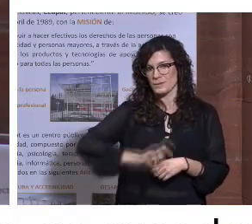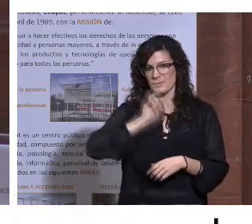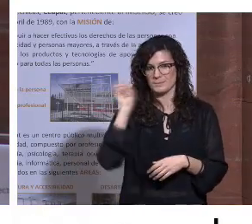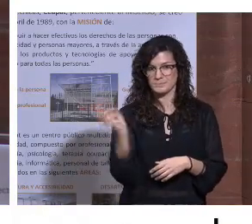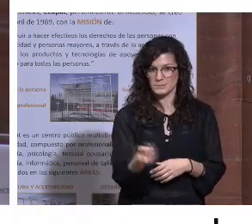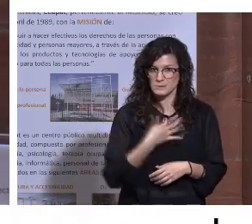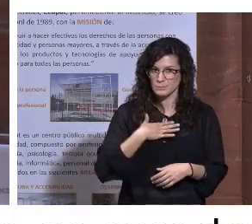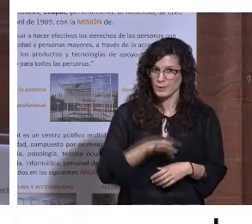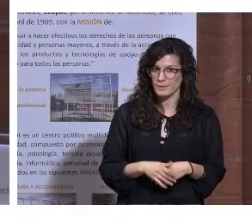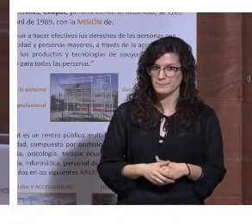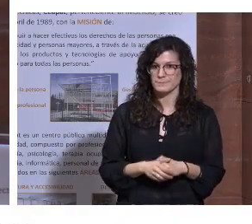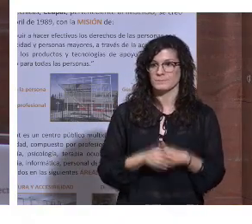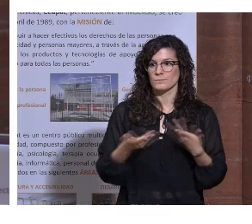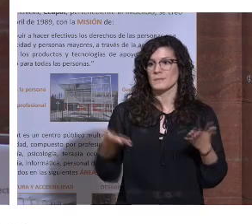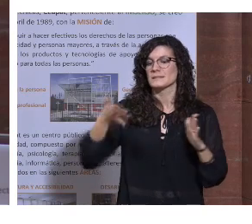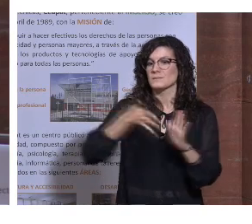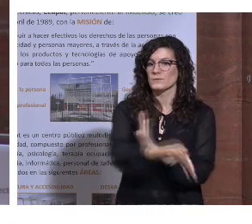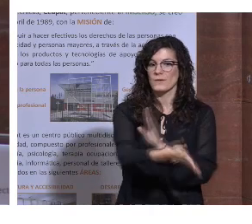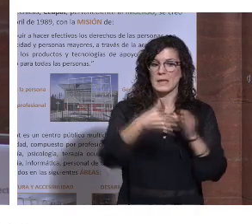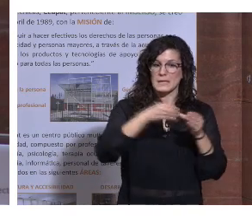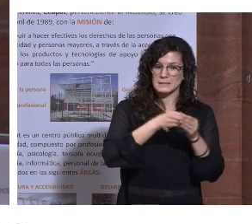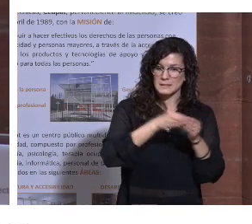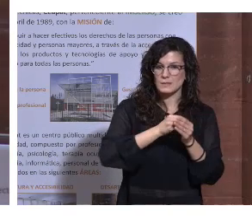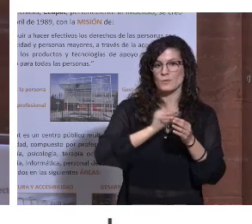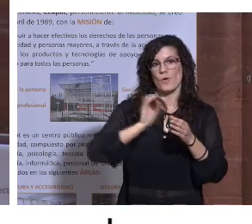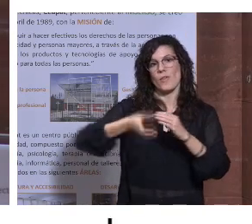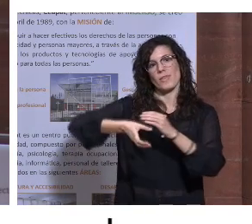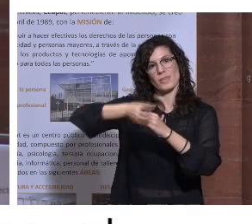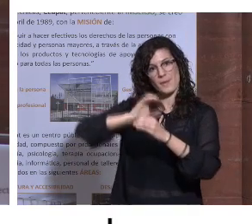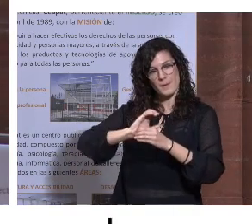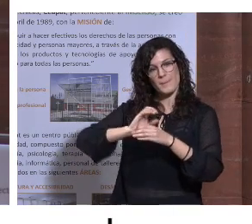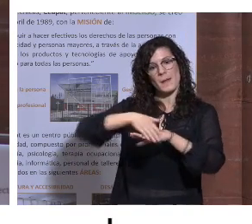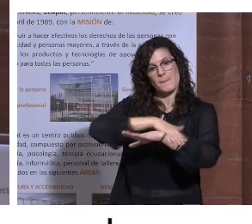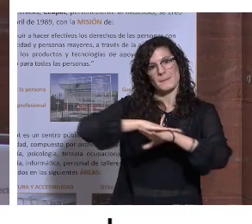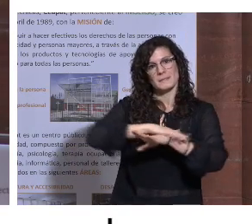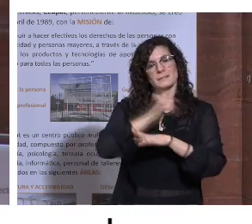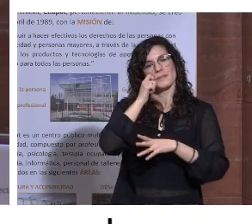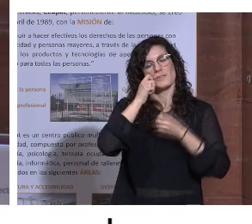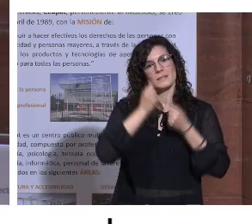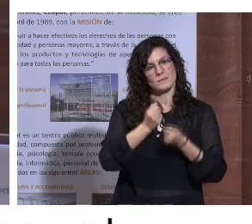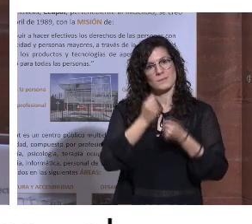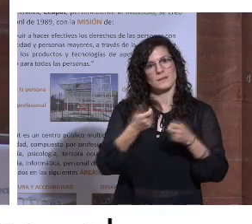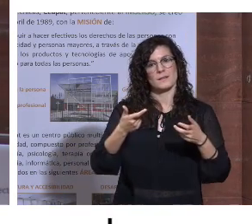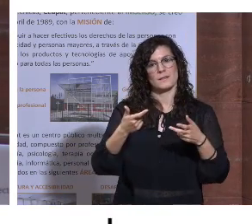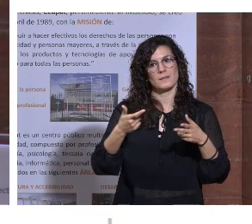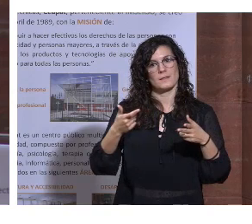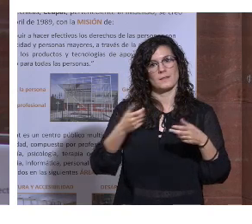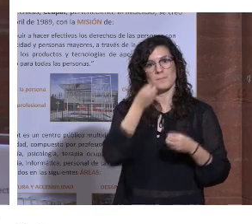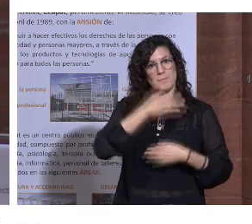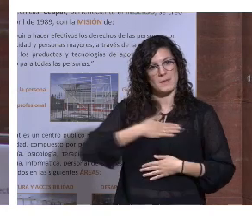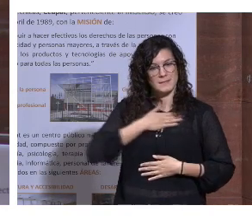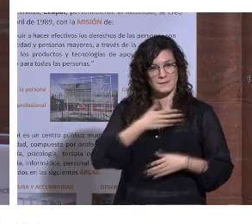Es decir, el inserso, el CEAPAT, el Ministerio de Sanidad y Bienestar Social, es una